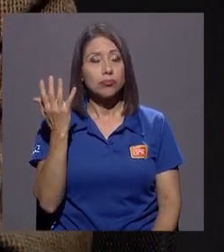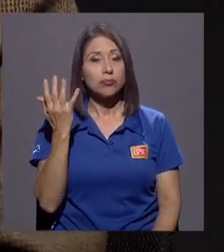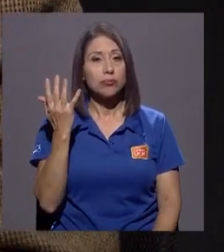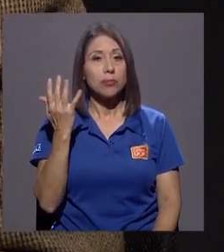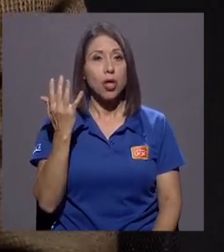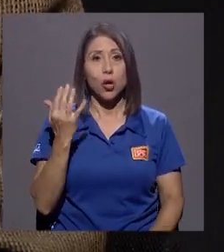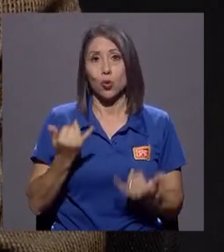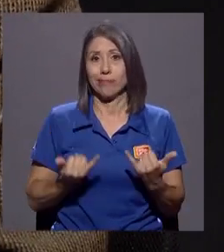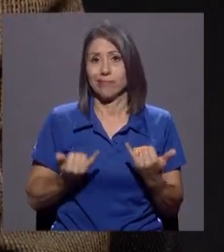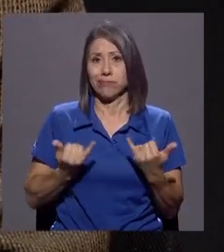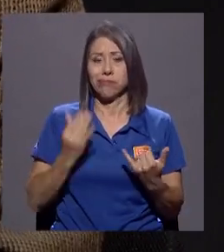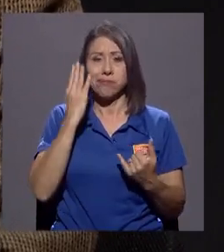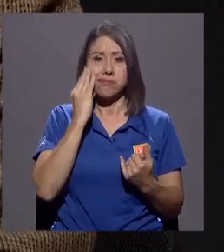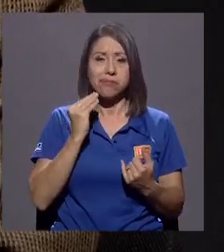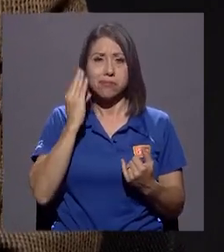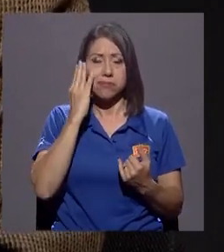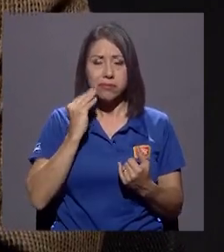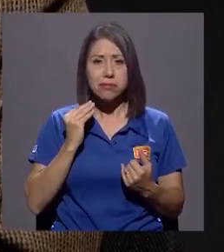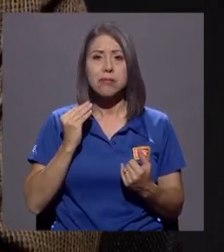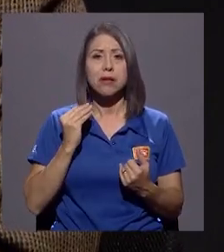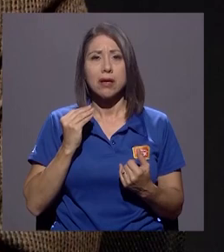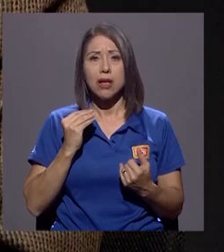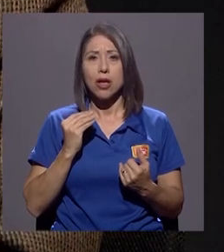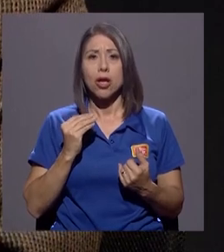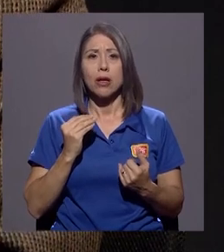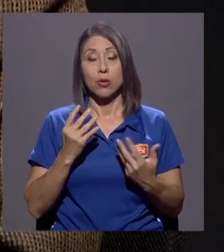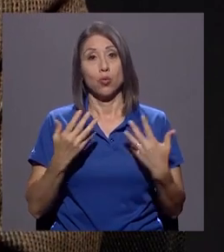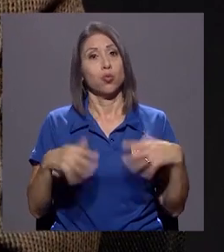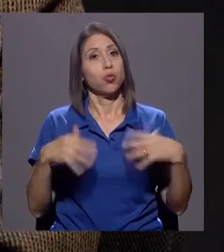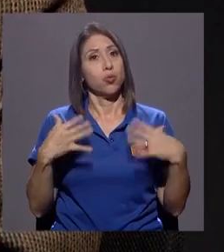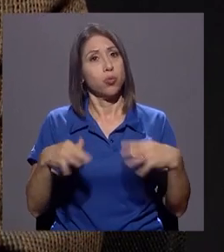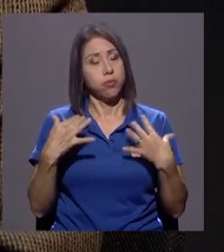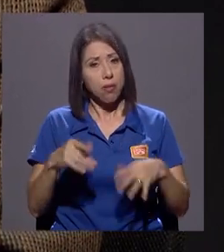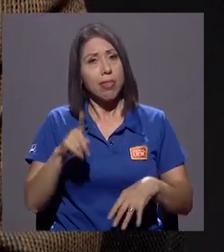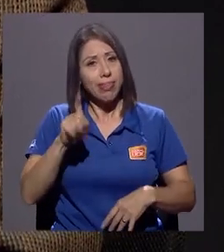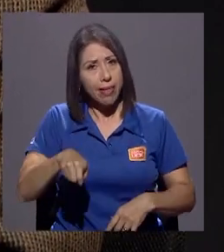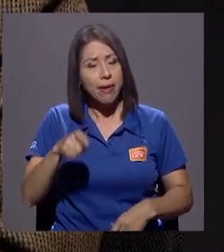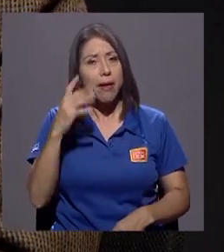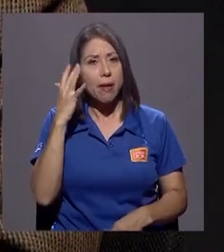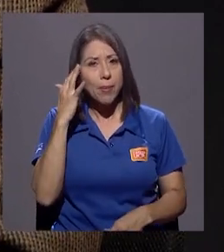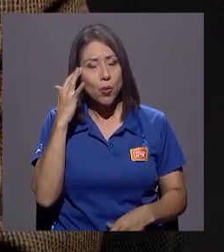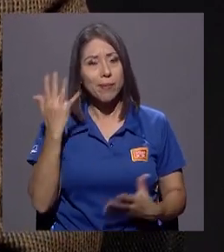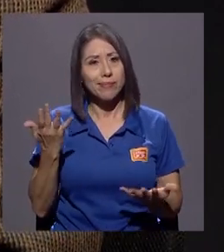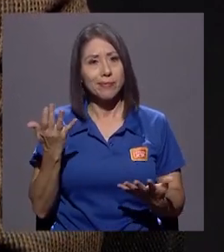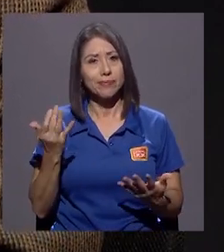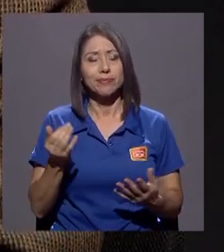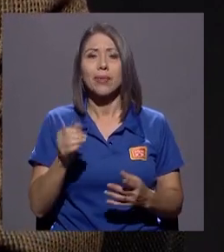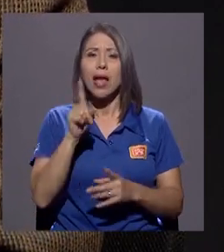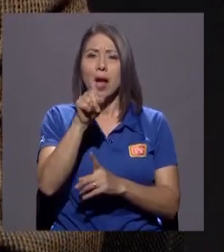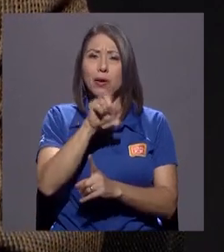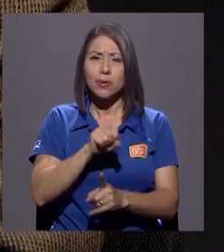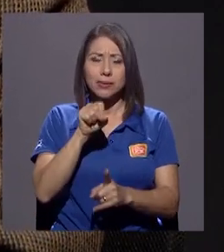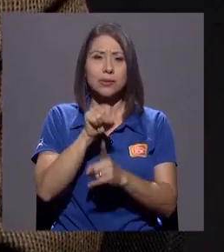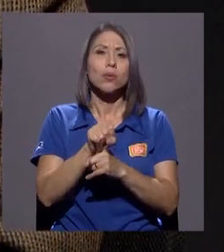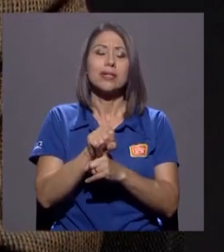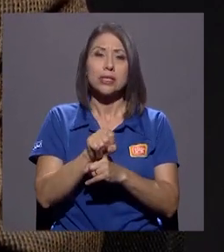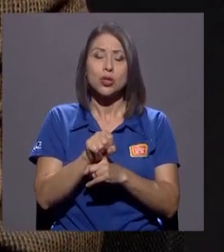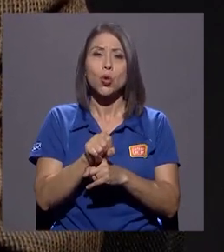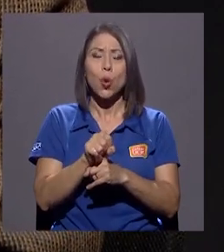lo que estamos viviendo no es para menos es para preocuparse hay una situación